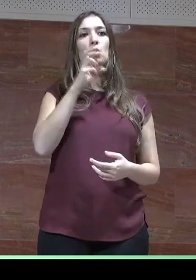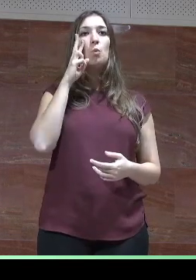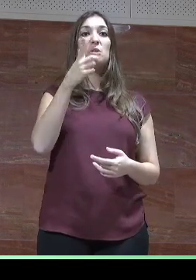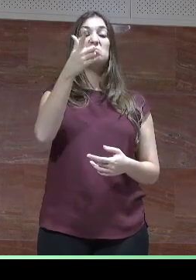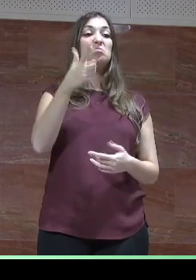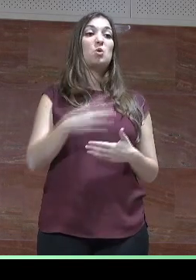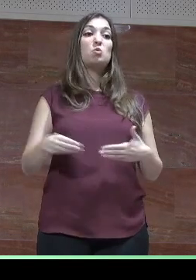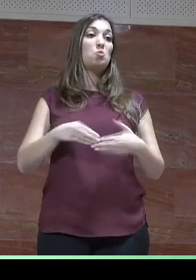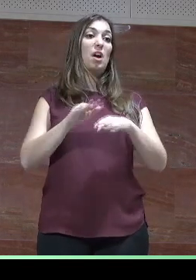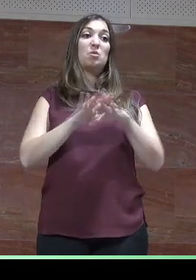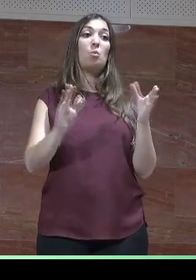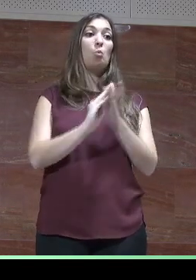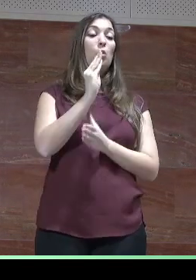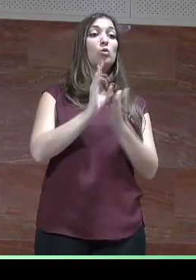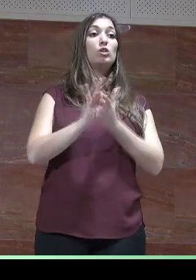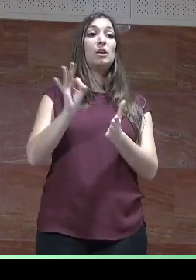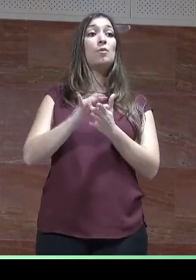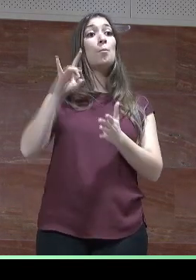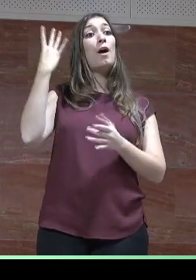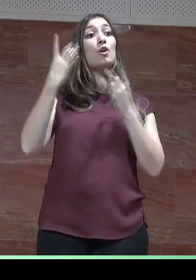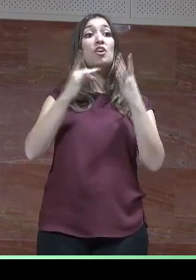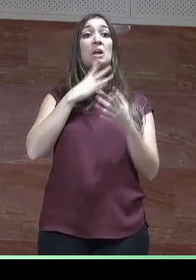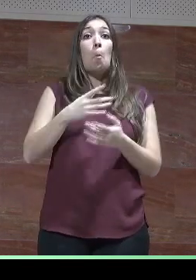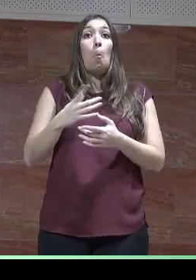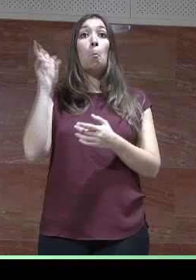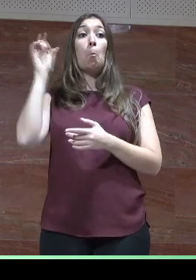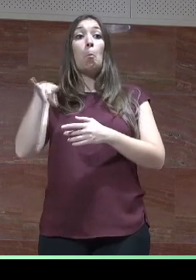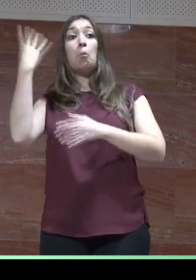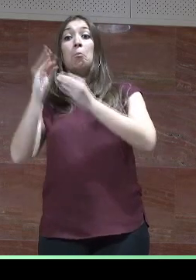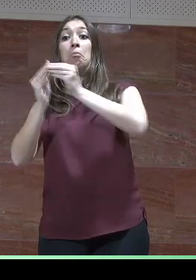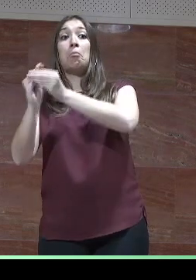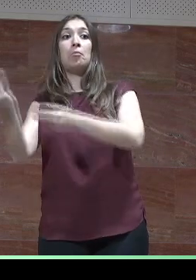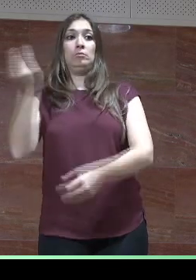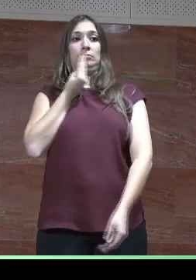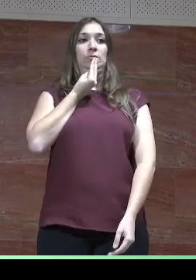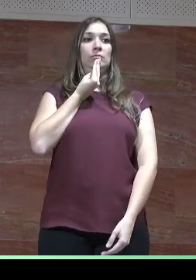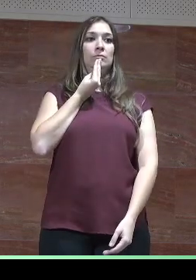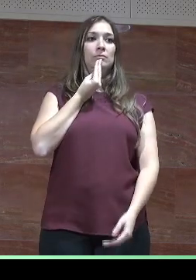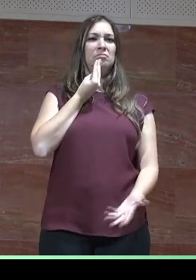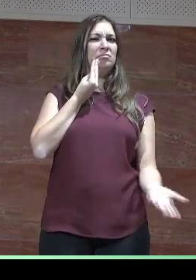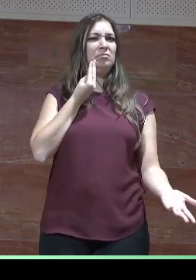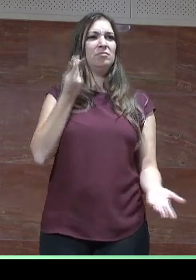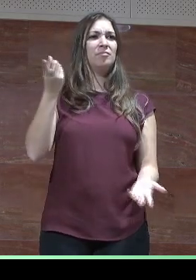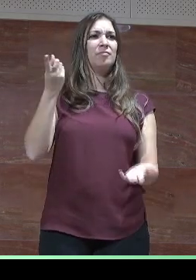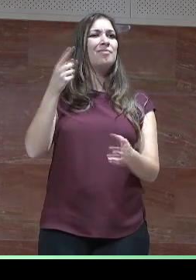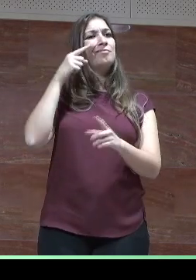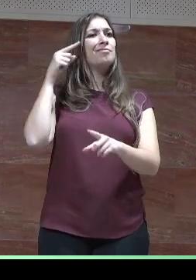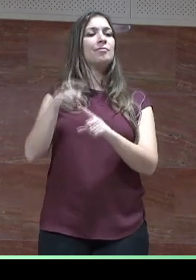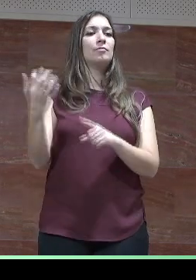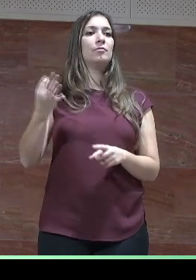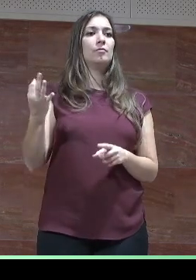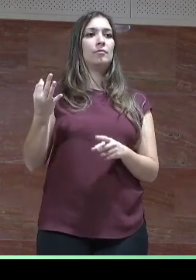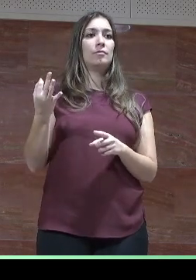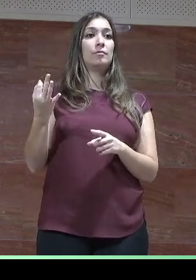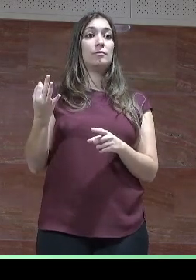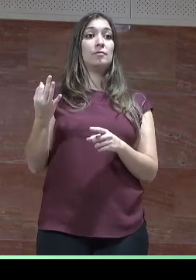destinatarios finales de productos y servicios que han inventado, no se sabe quién, pero lo han inventado mucho más para que con